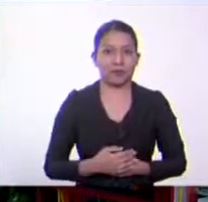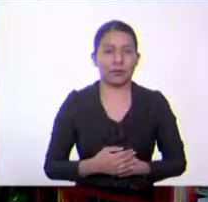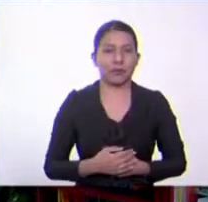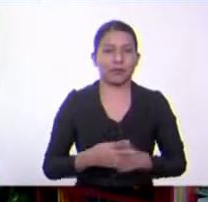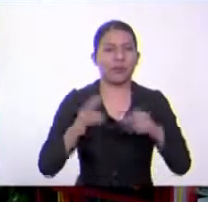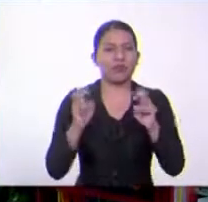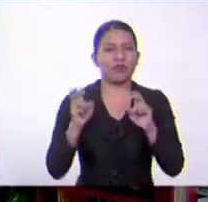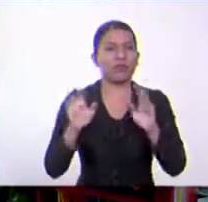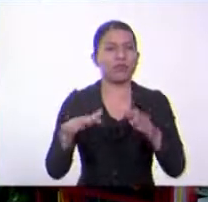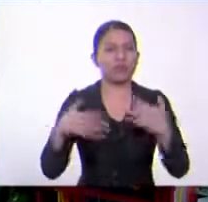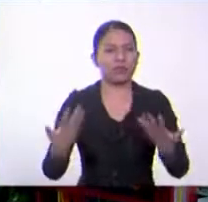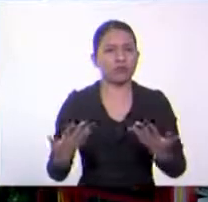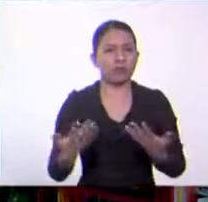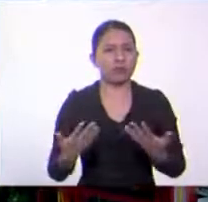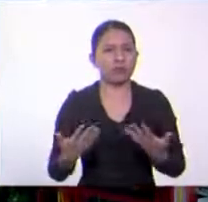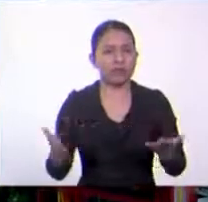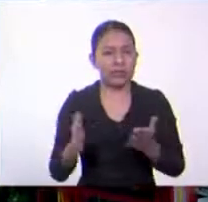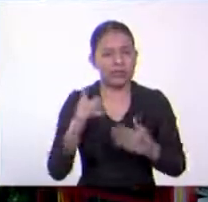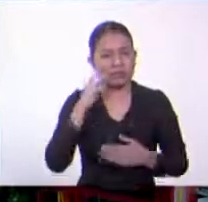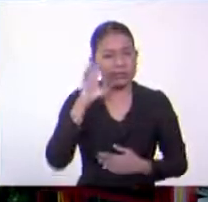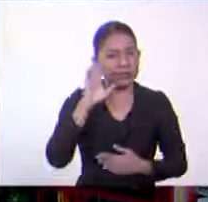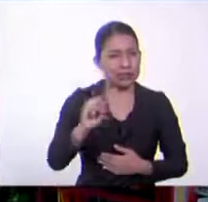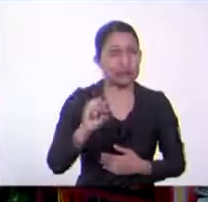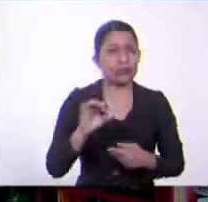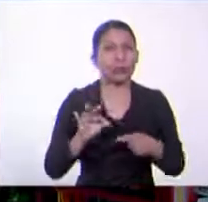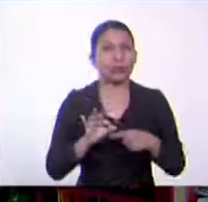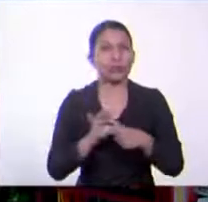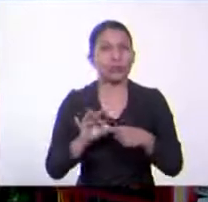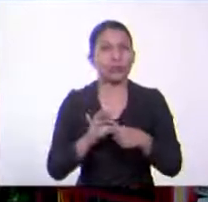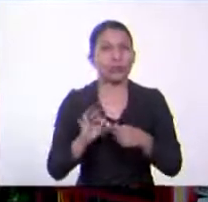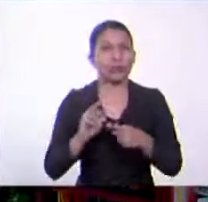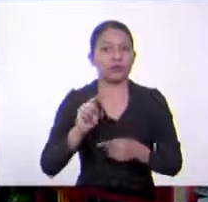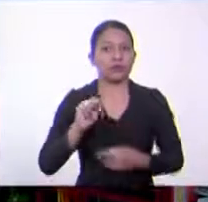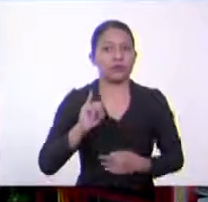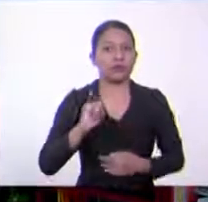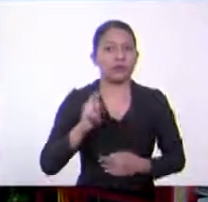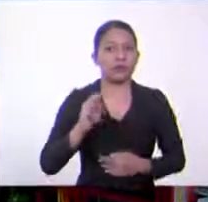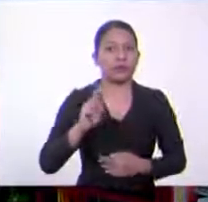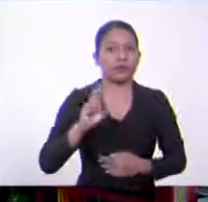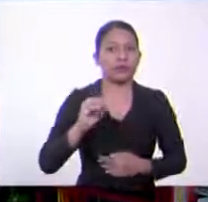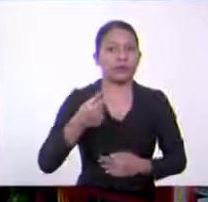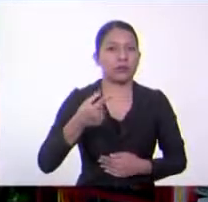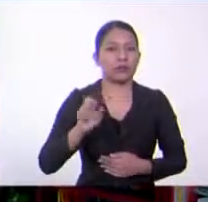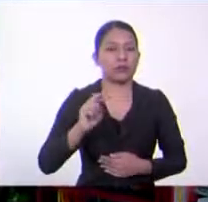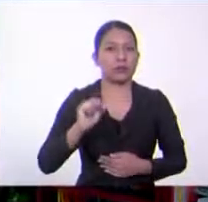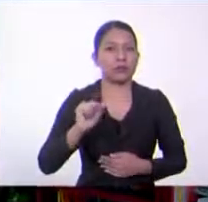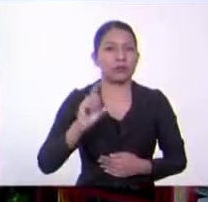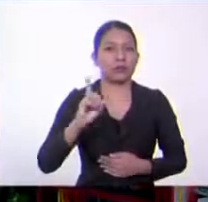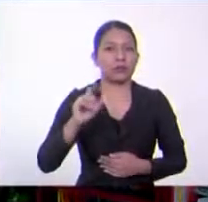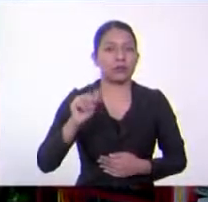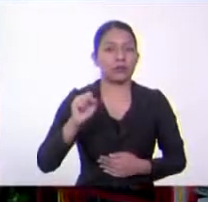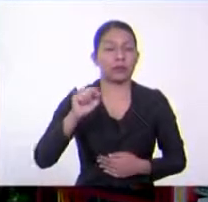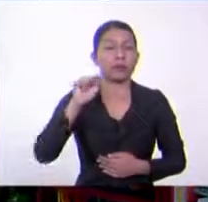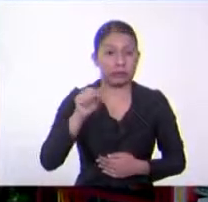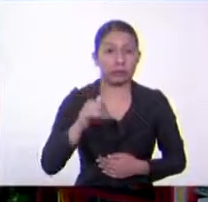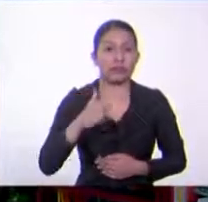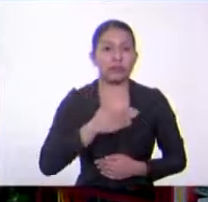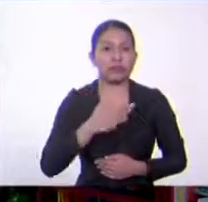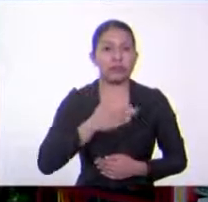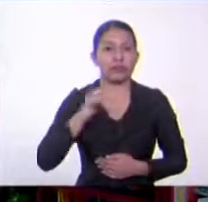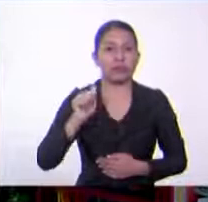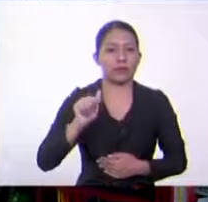estudiar o tratar de reconocer las funciones nitrogenadas. En ellas están las